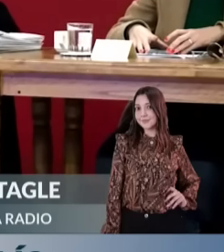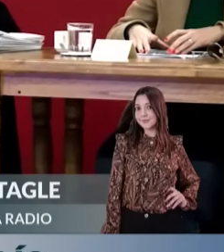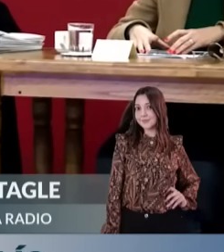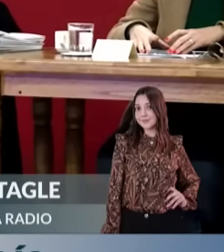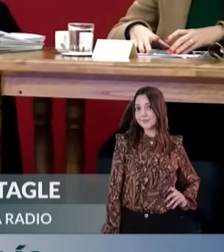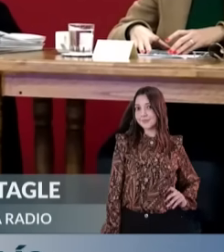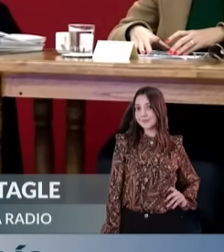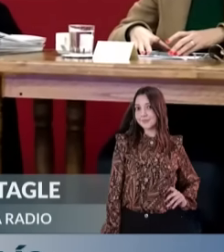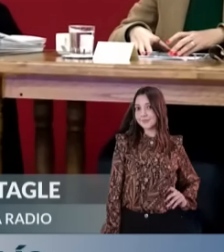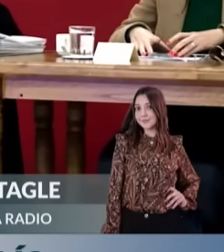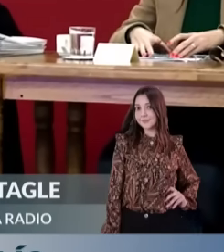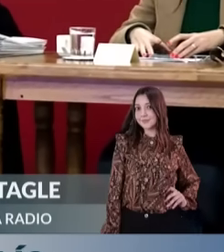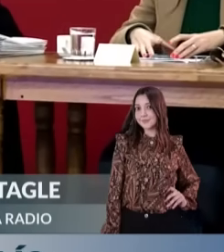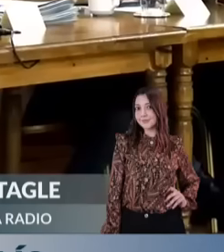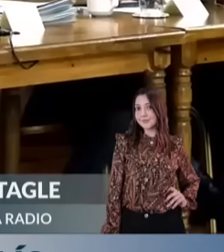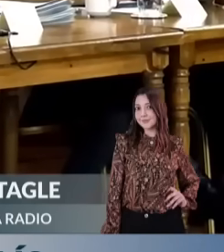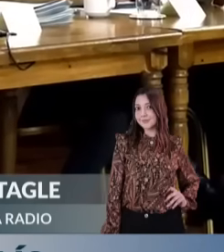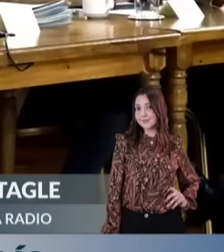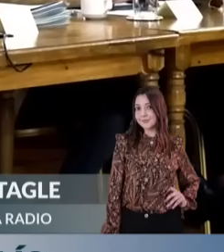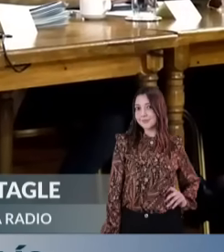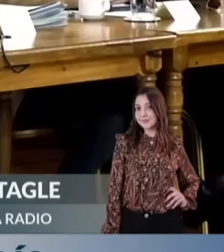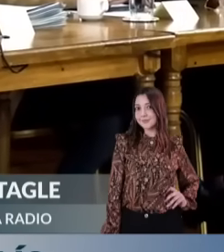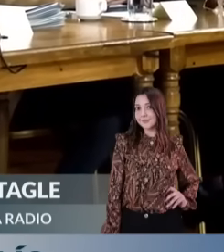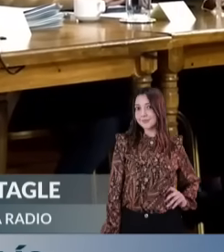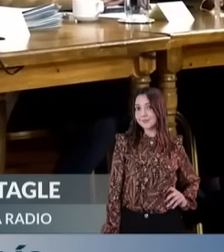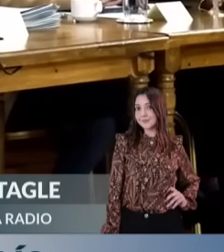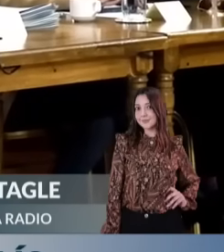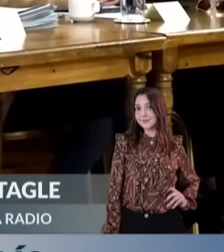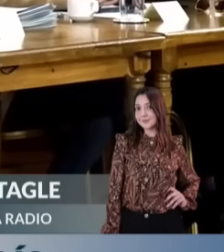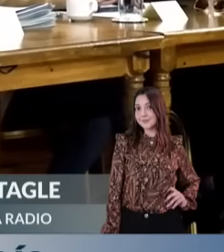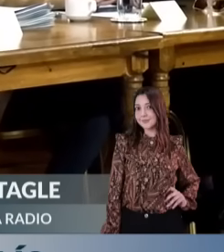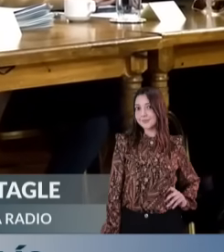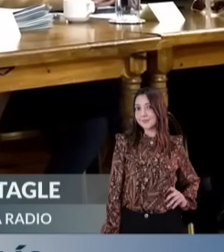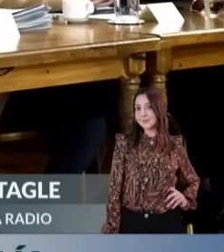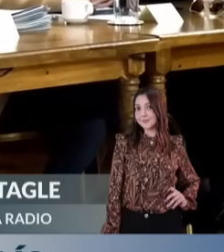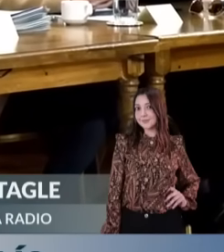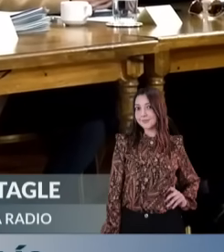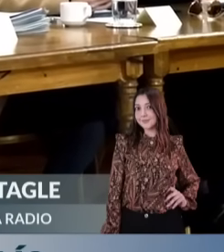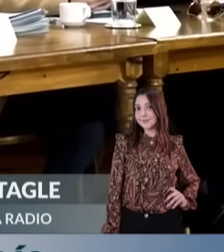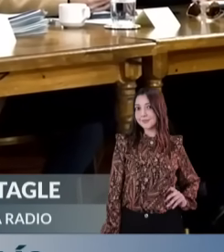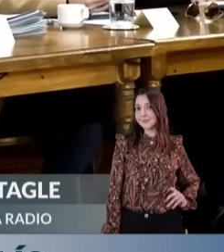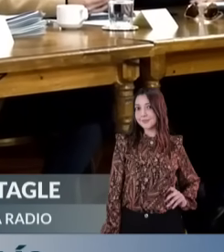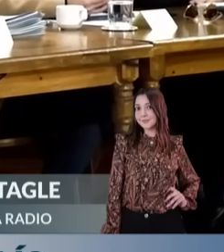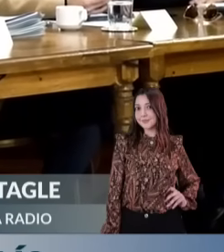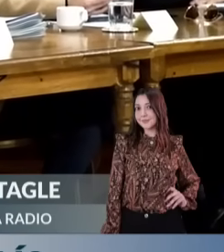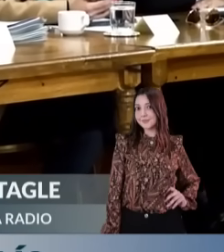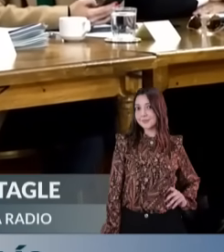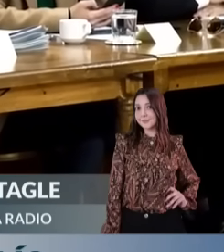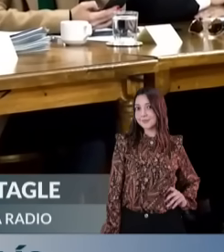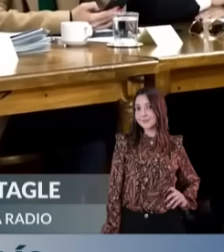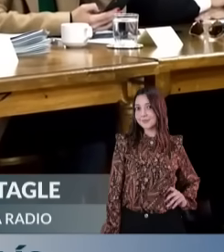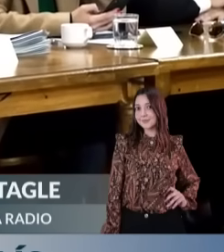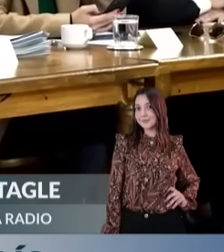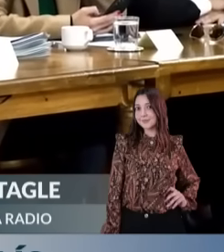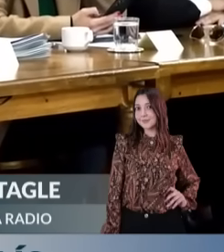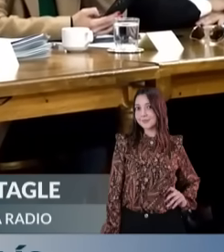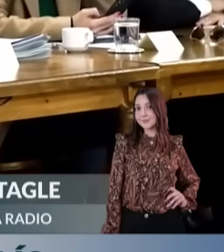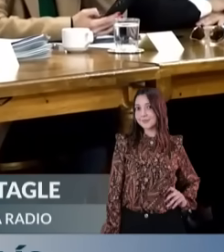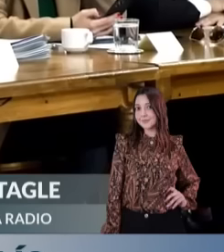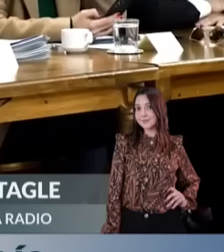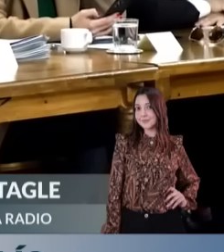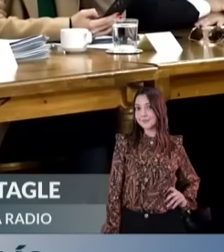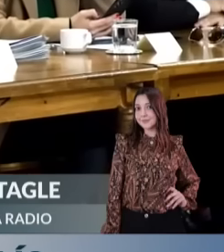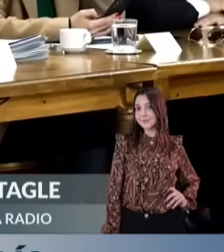dijo, los secretarios de Estado deben ser el fusible y no los seremis o los subsecretarios, que son quienes han